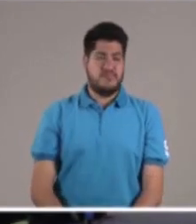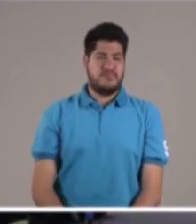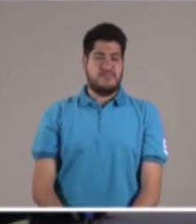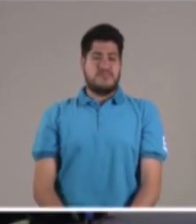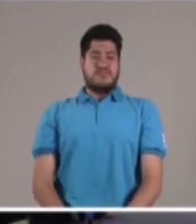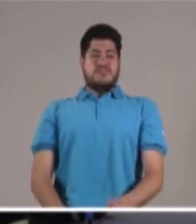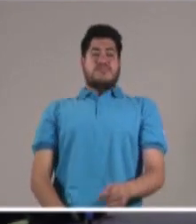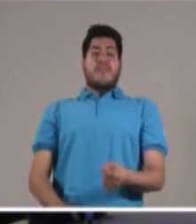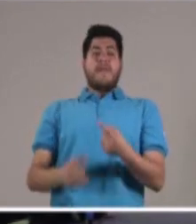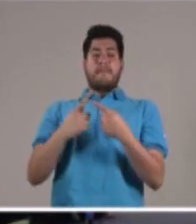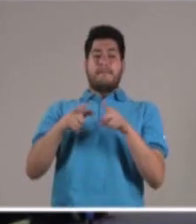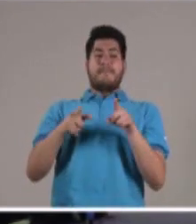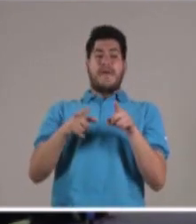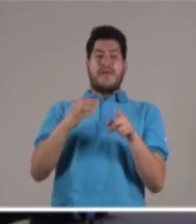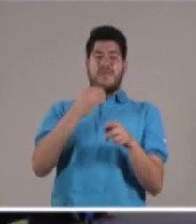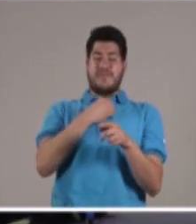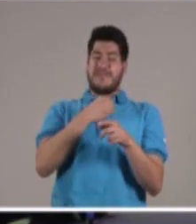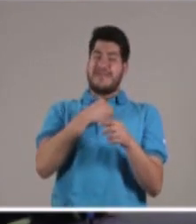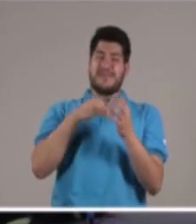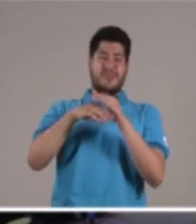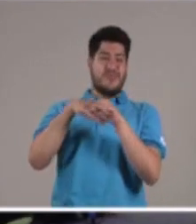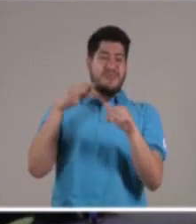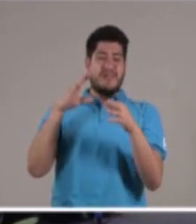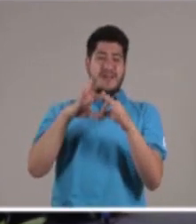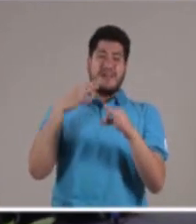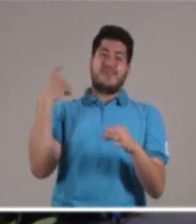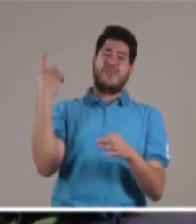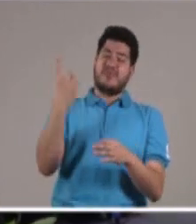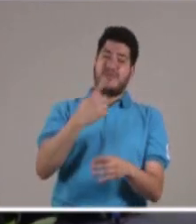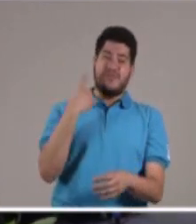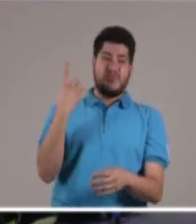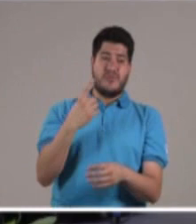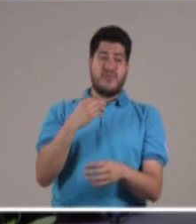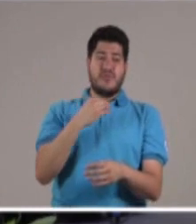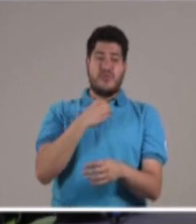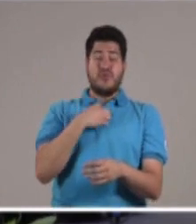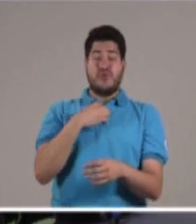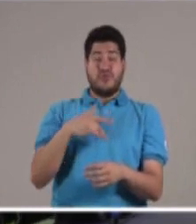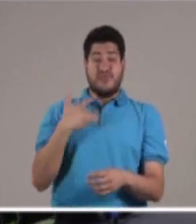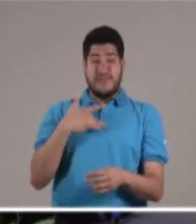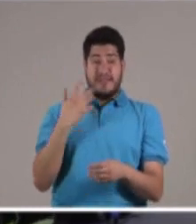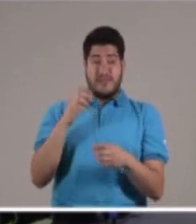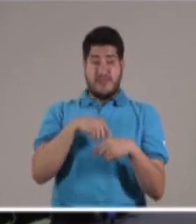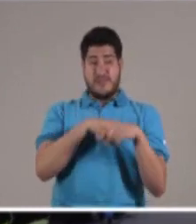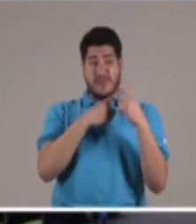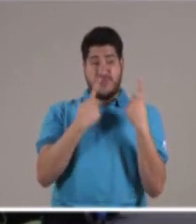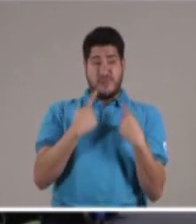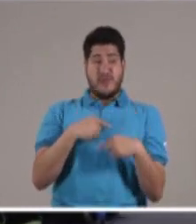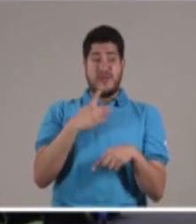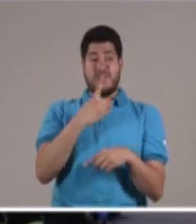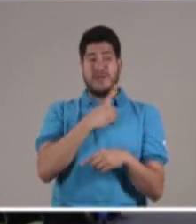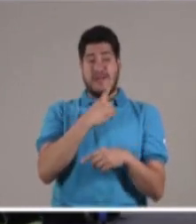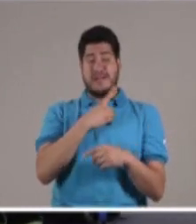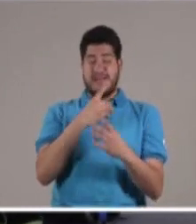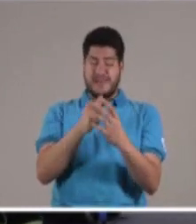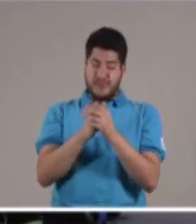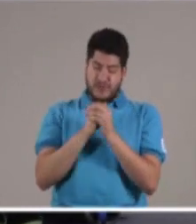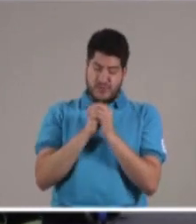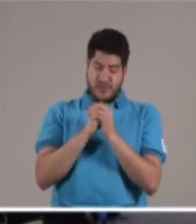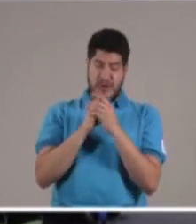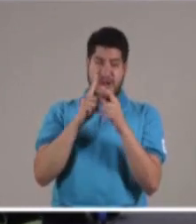pero no solo eso yo quiero tengo un montón de versículos Pero de veras hermano yo siento en mi corazón el anhelo de orar